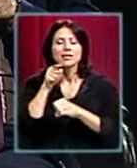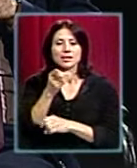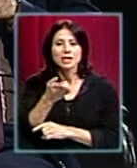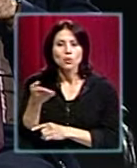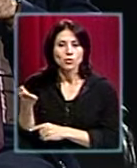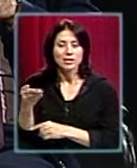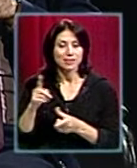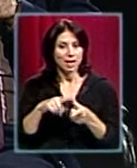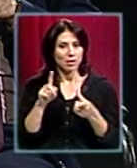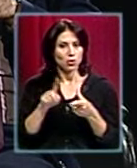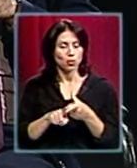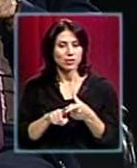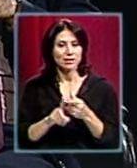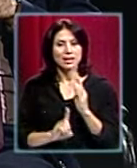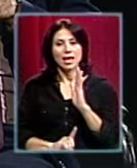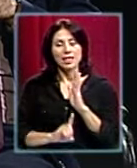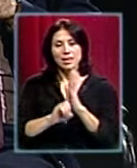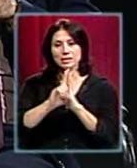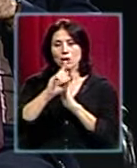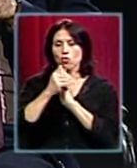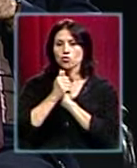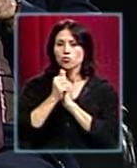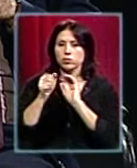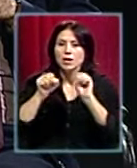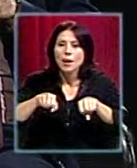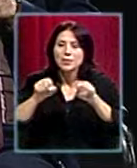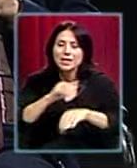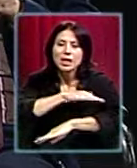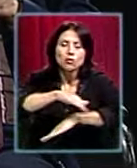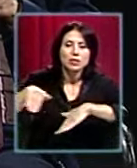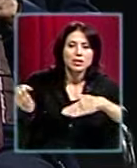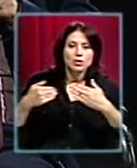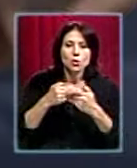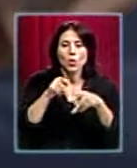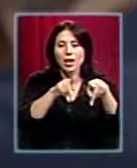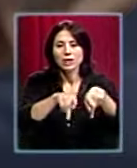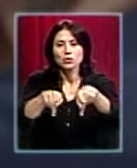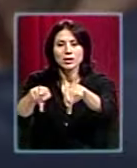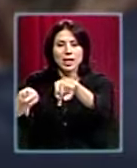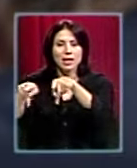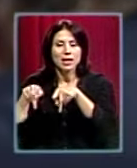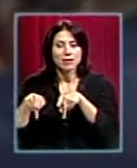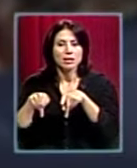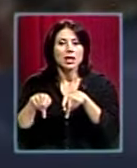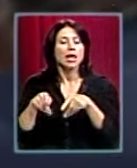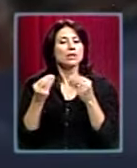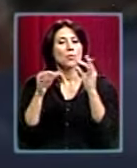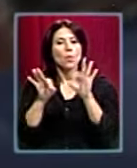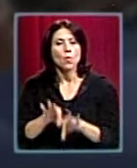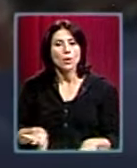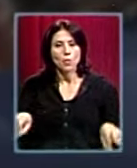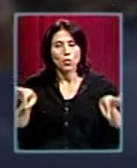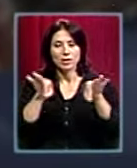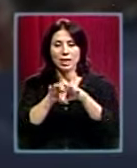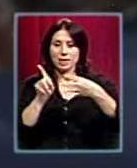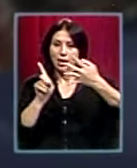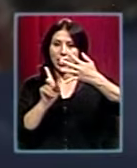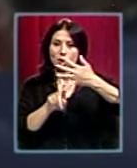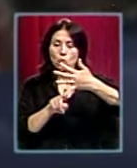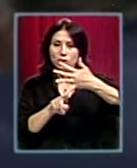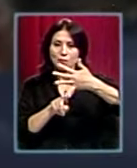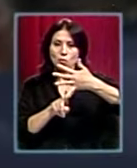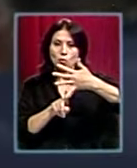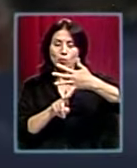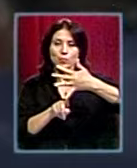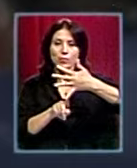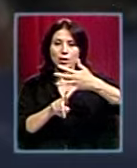Entonces el desarrollo de capacidades en toda la sociedad civil y dentro del gobierno es importante. Y el último eje es el